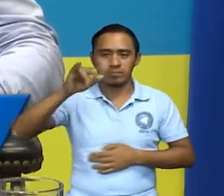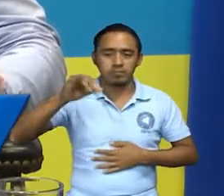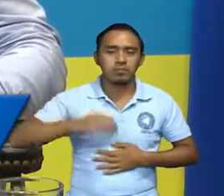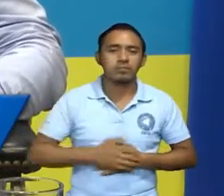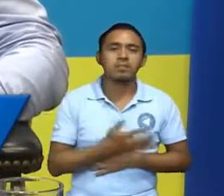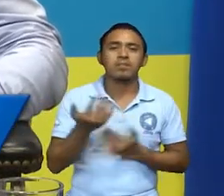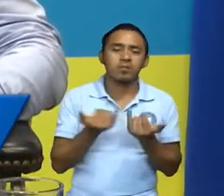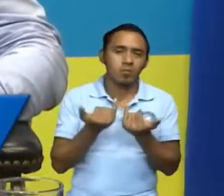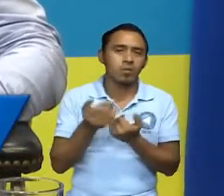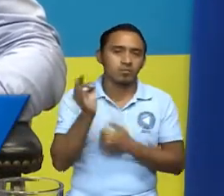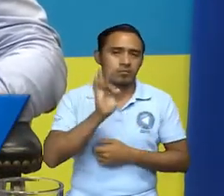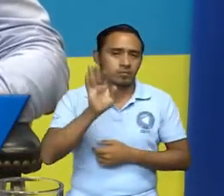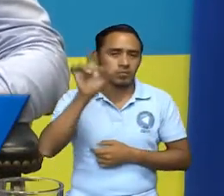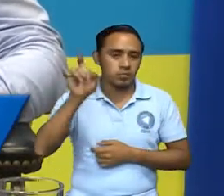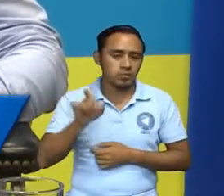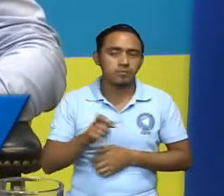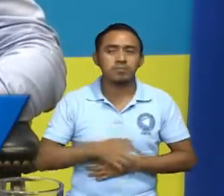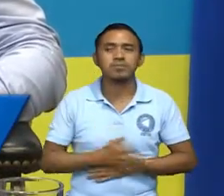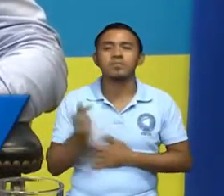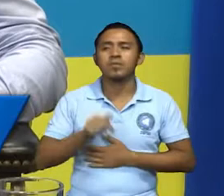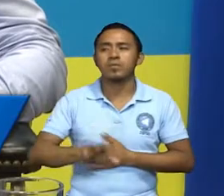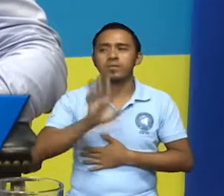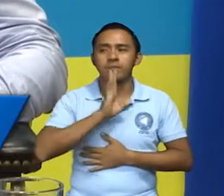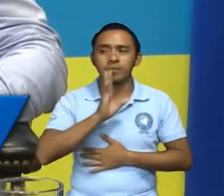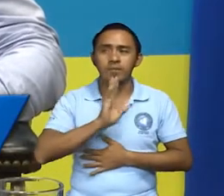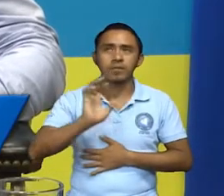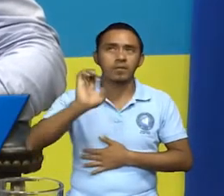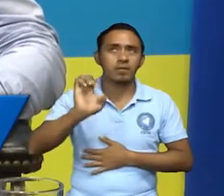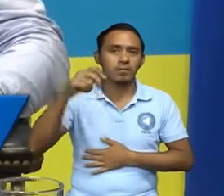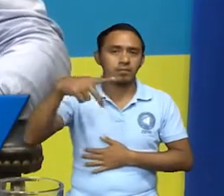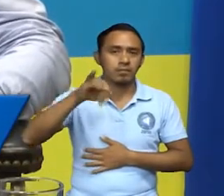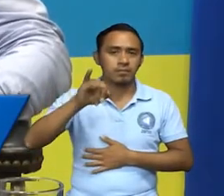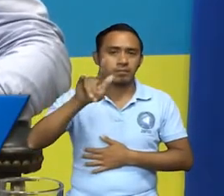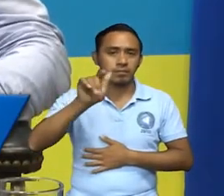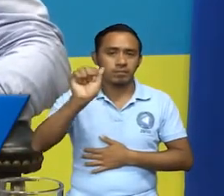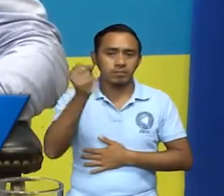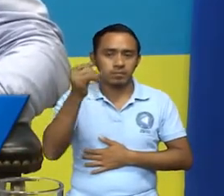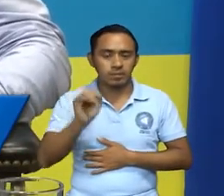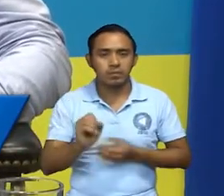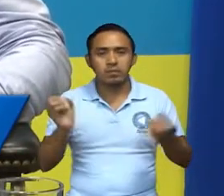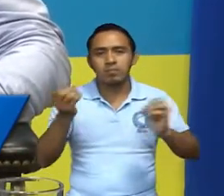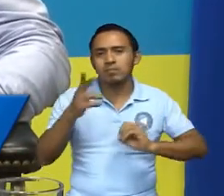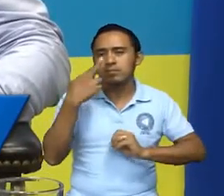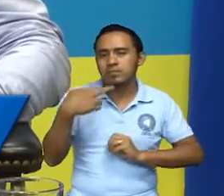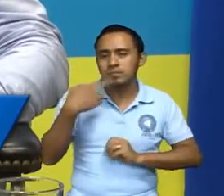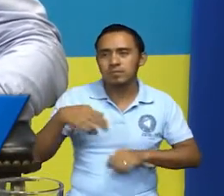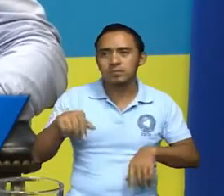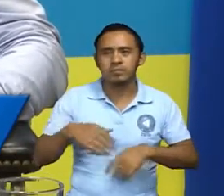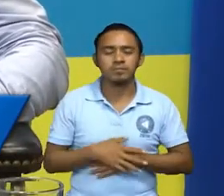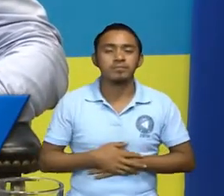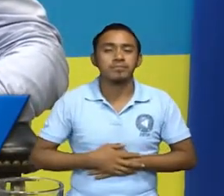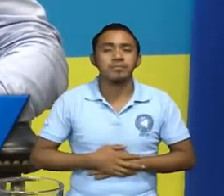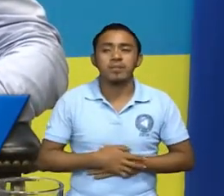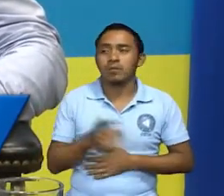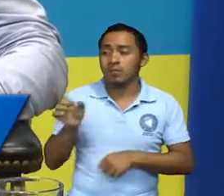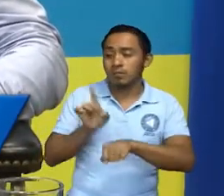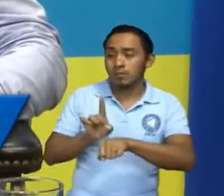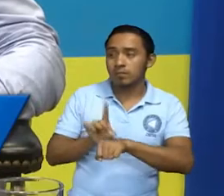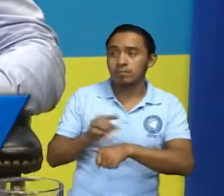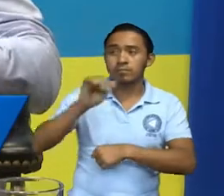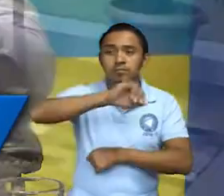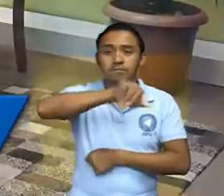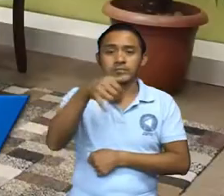transmitiendo en vivo. Estamos hoy hablando de la epistaxis o sangrado nasal. Tenemos como invitado al doctor Jaime Romero,